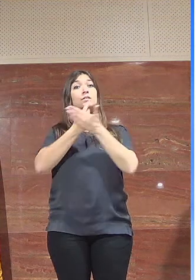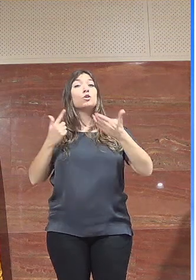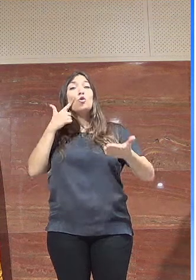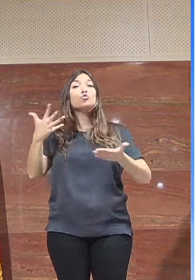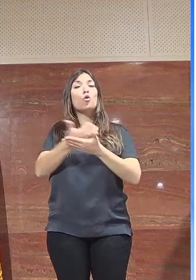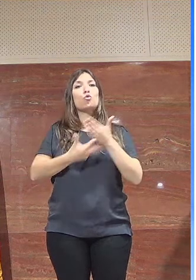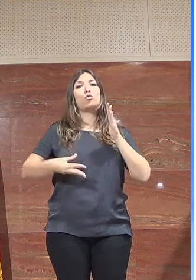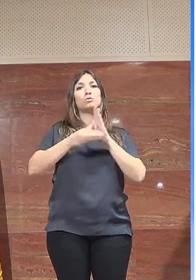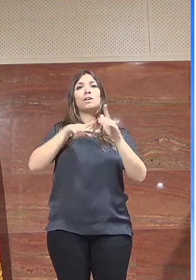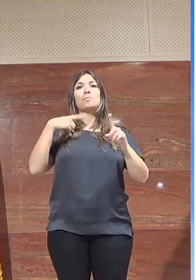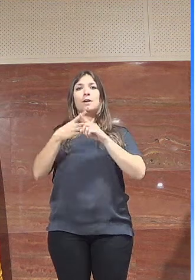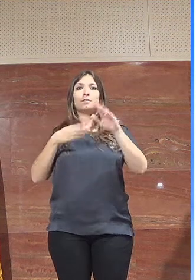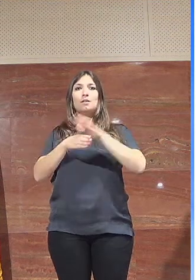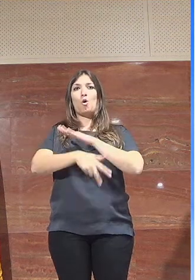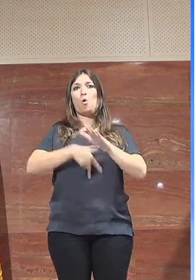todos y accesibilidad universal.